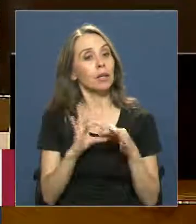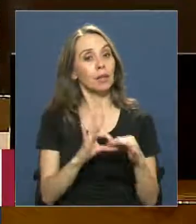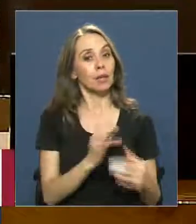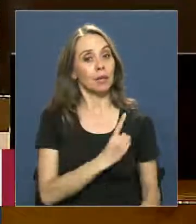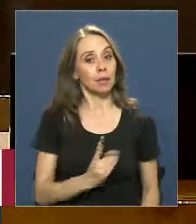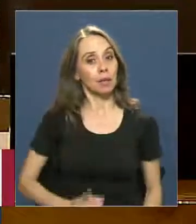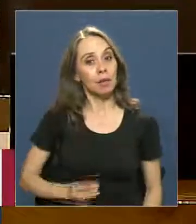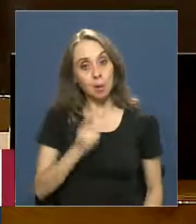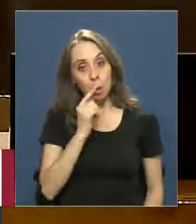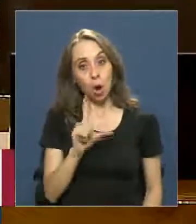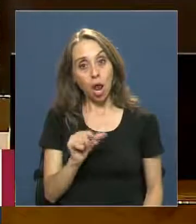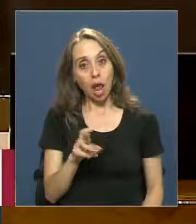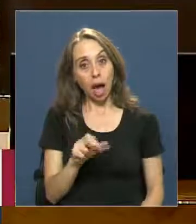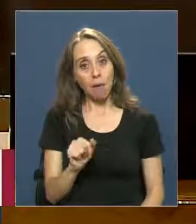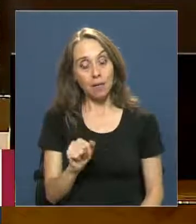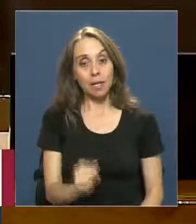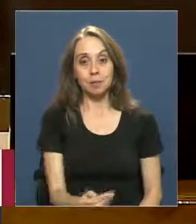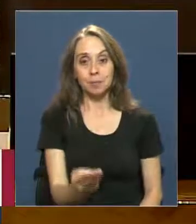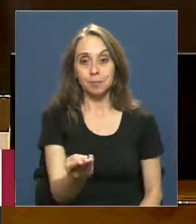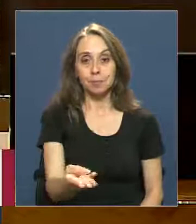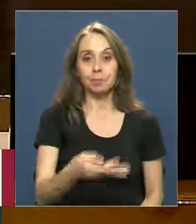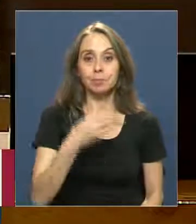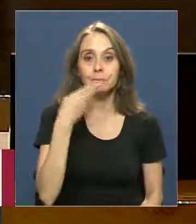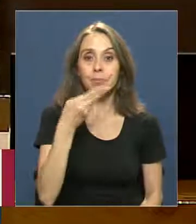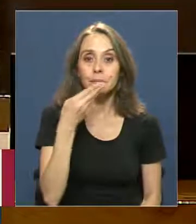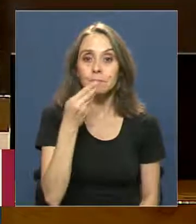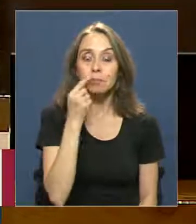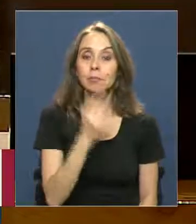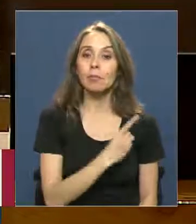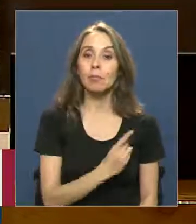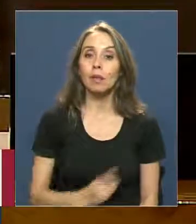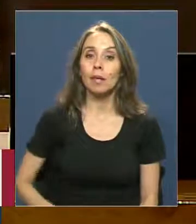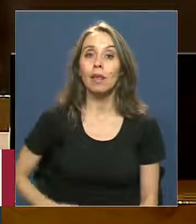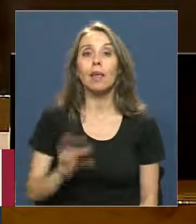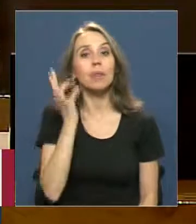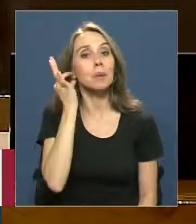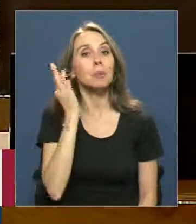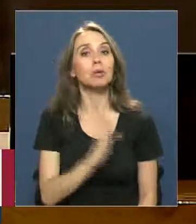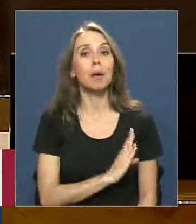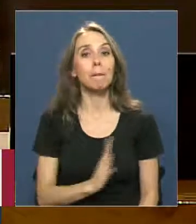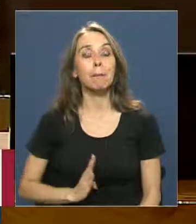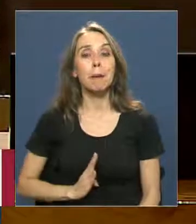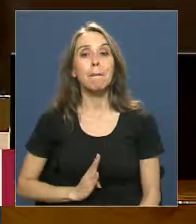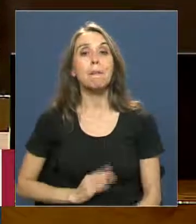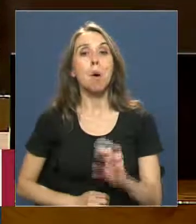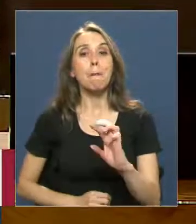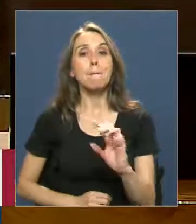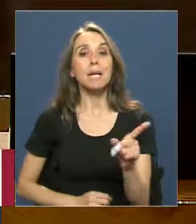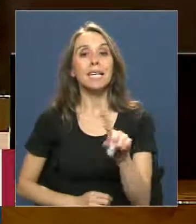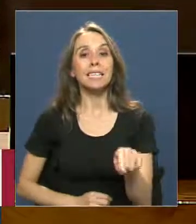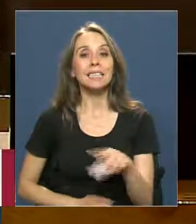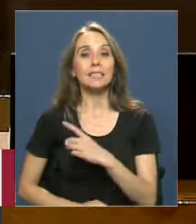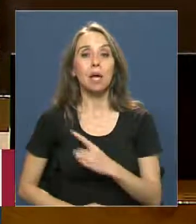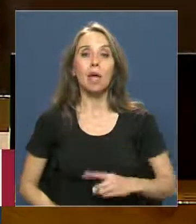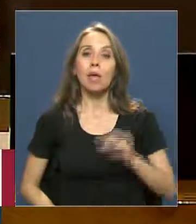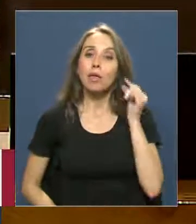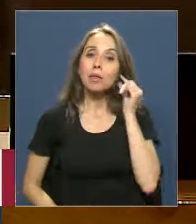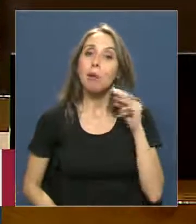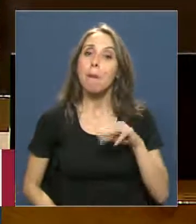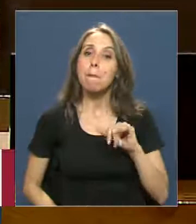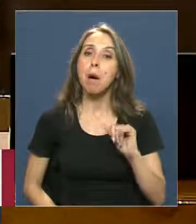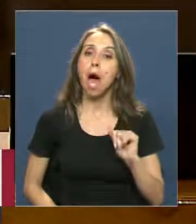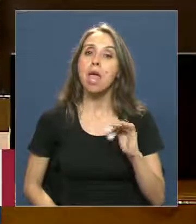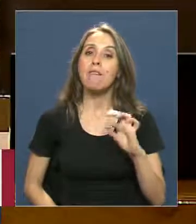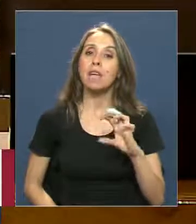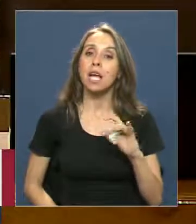Labra. De inmediato le entrego el uso de la palabra a la honorable diputada integrante del Comité del Partido Socialista, diputada señora Maya